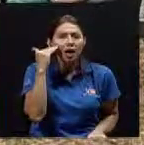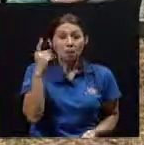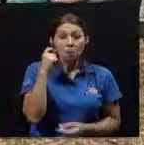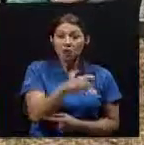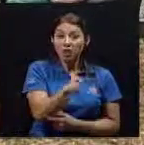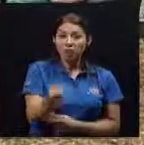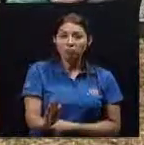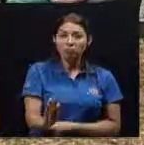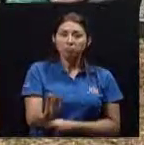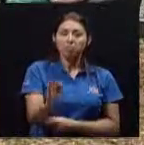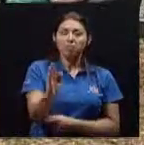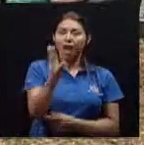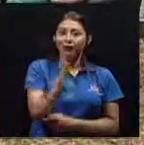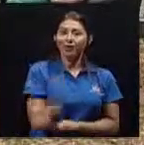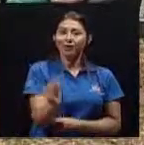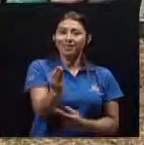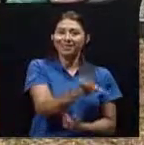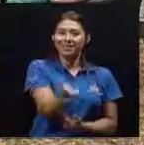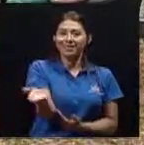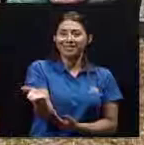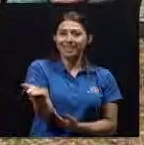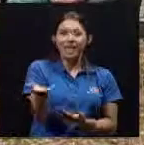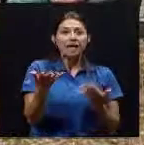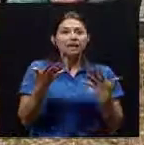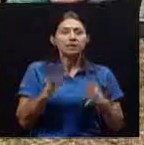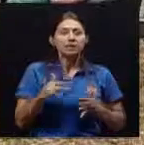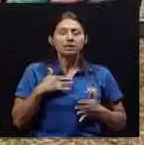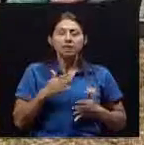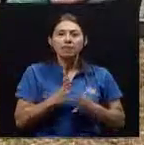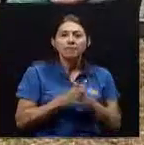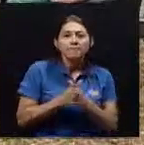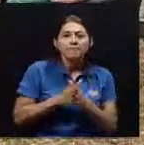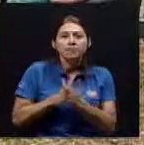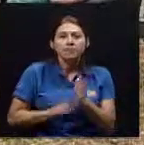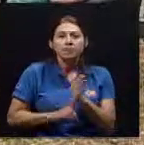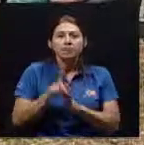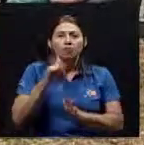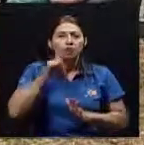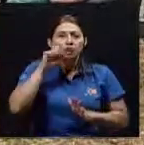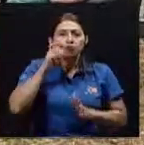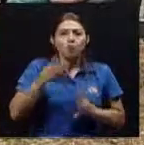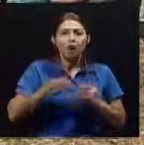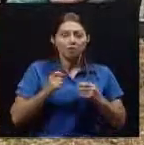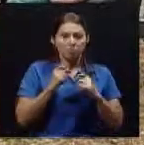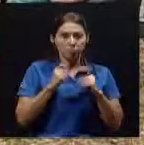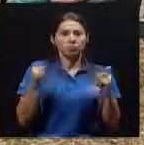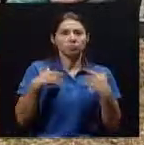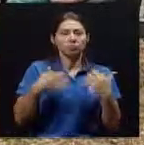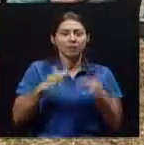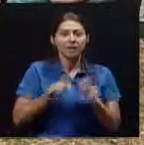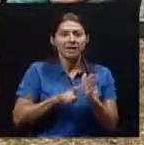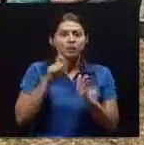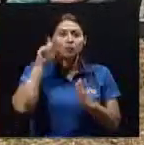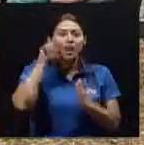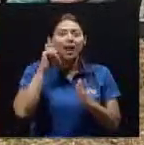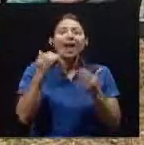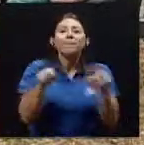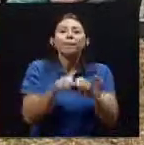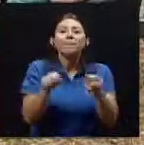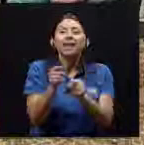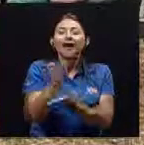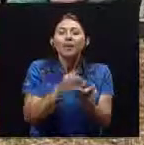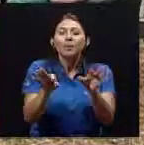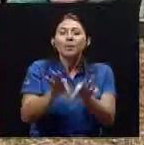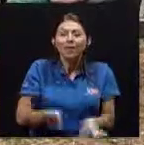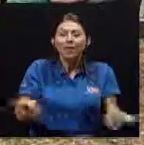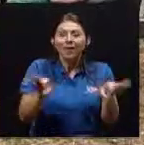adolescencia y tiene, aparte del despertar sexual y el desarrollo sexual que se da en esta época, tiene algo importantísimo, que es el